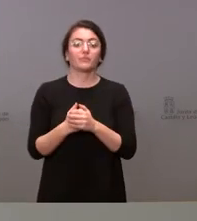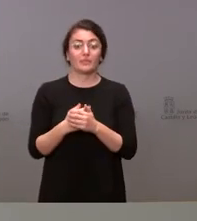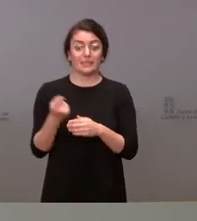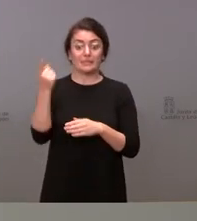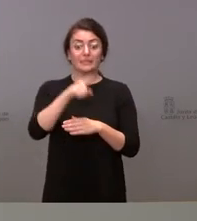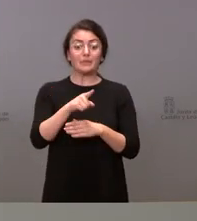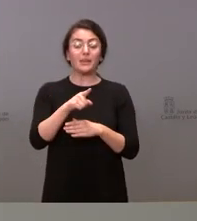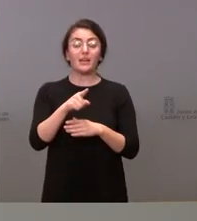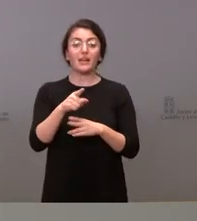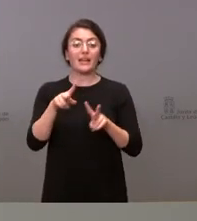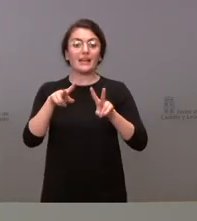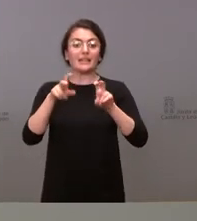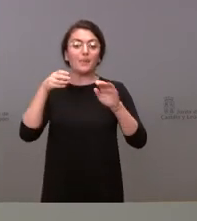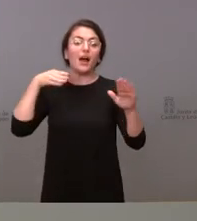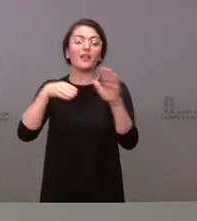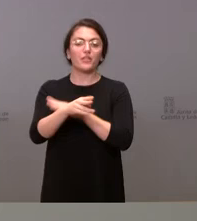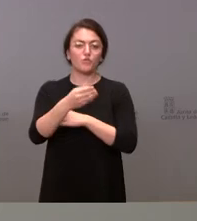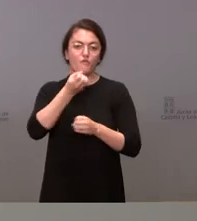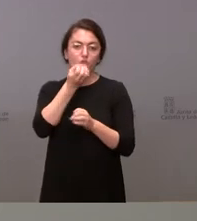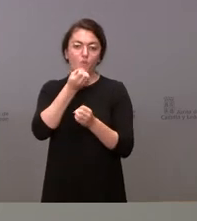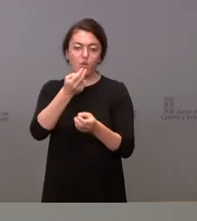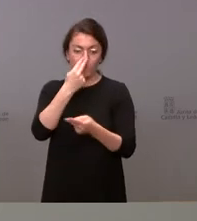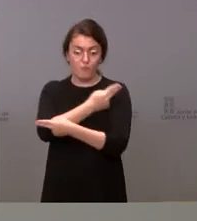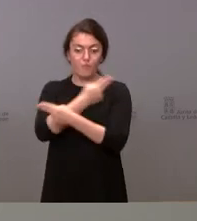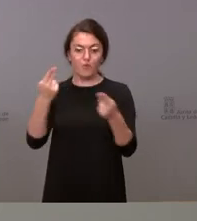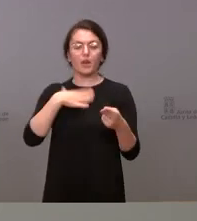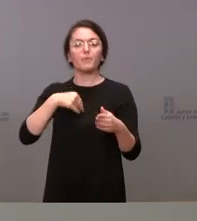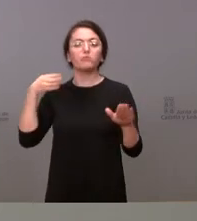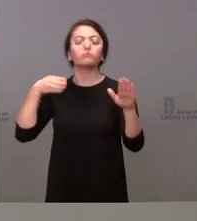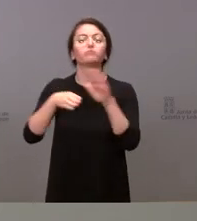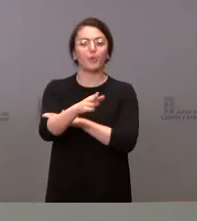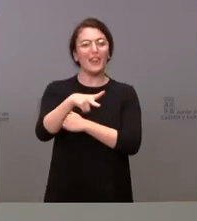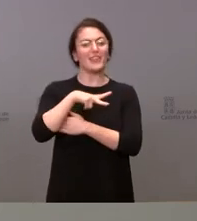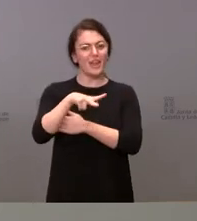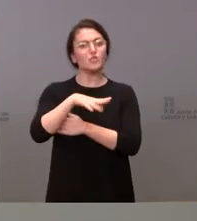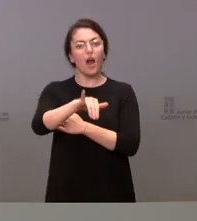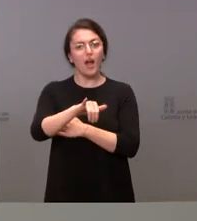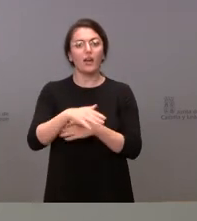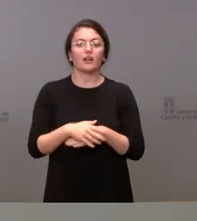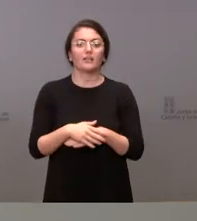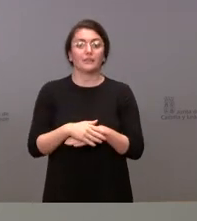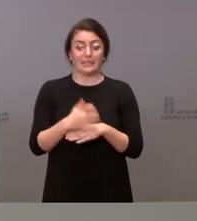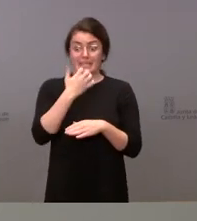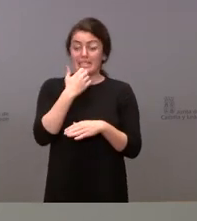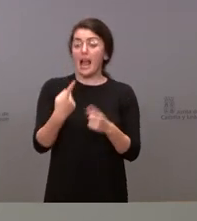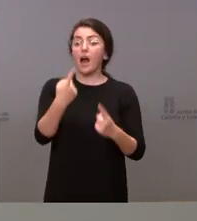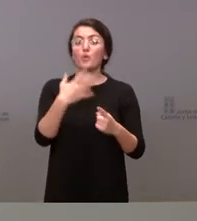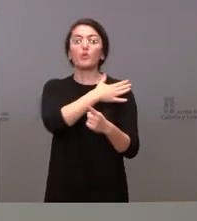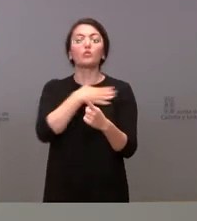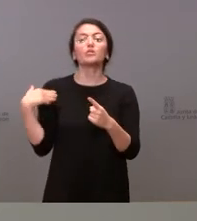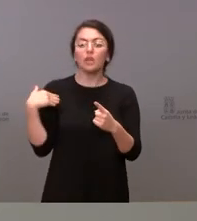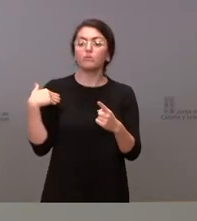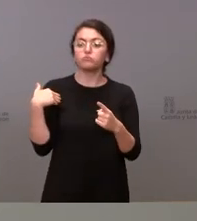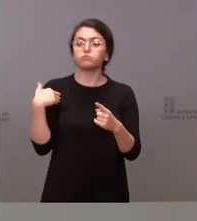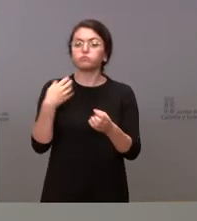acceso a información pública, facilitando que cualquiera que quiera ejercerlo pueda dirigirse a nosotros para resolver sus dudas, para